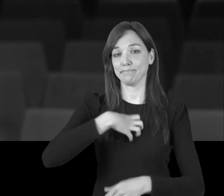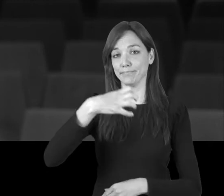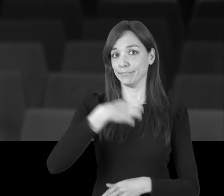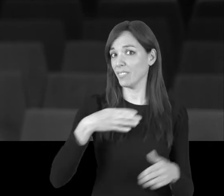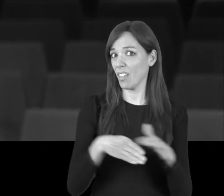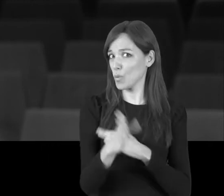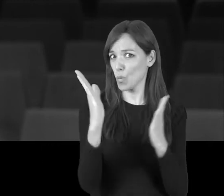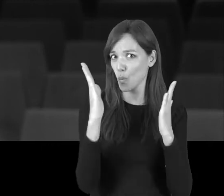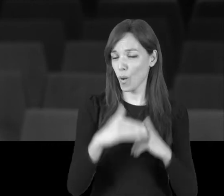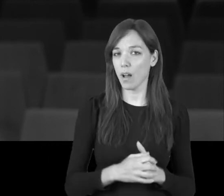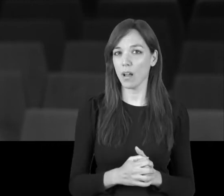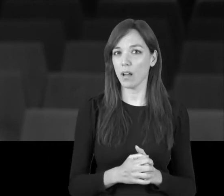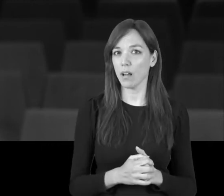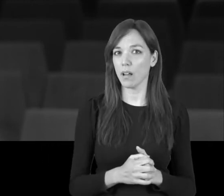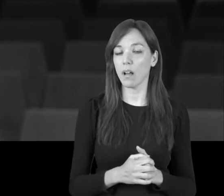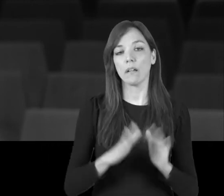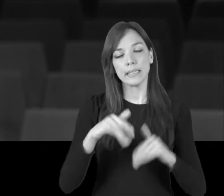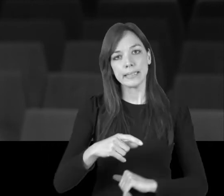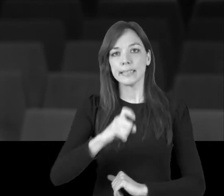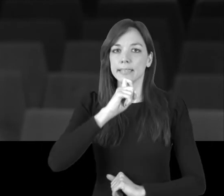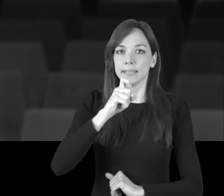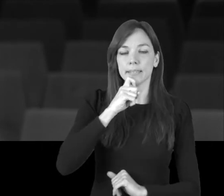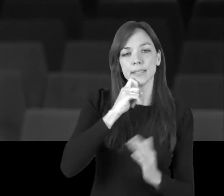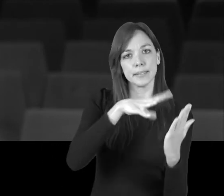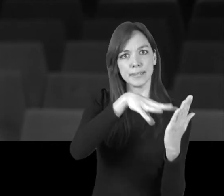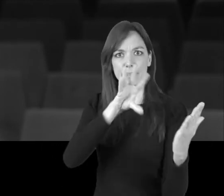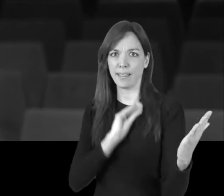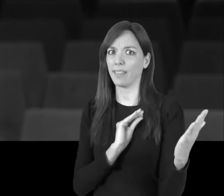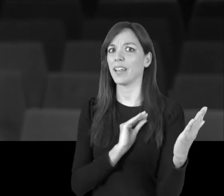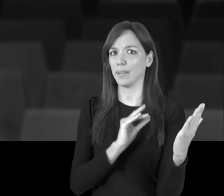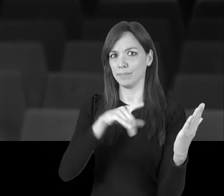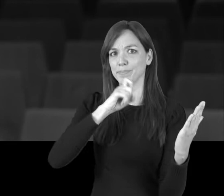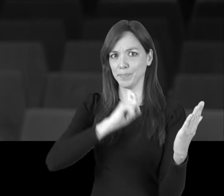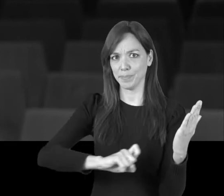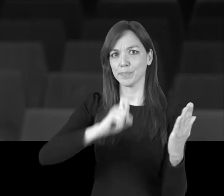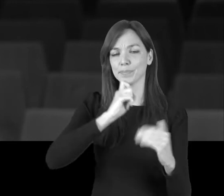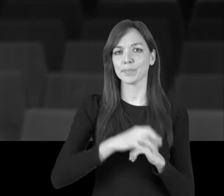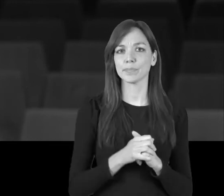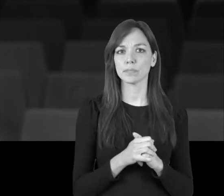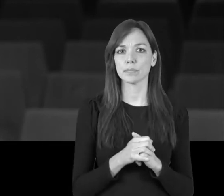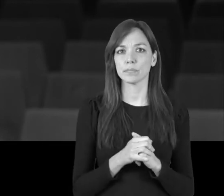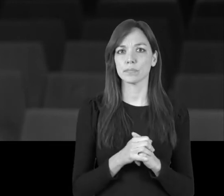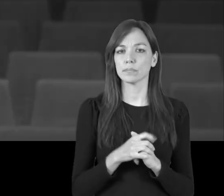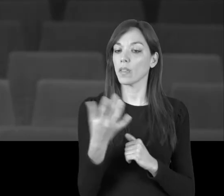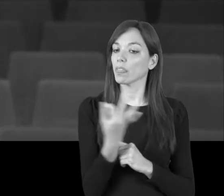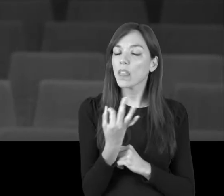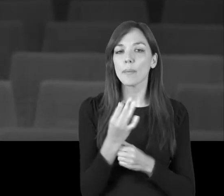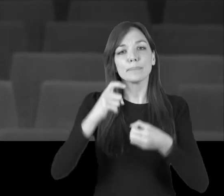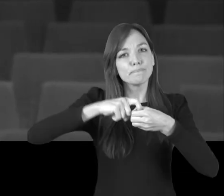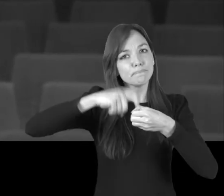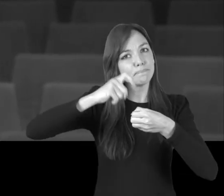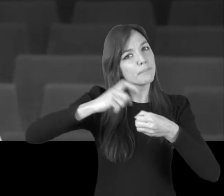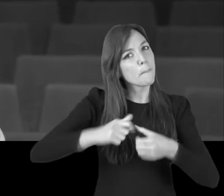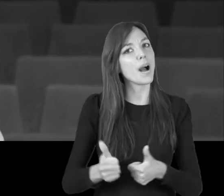son accesibles, ¿no? Y resulta difícil de entender, ¿no?